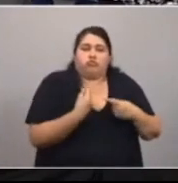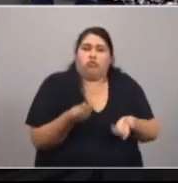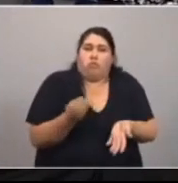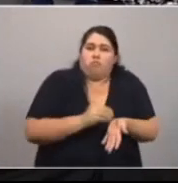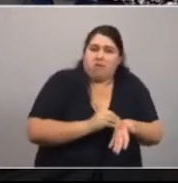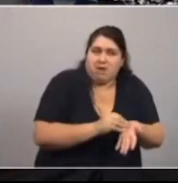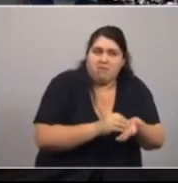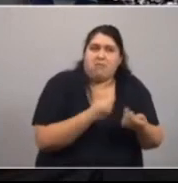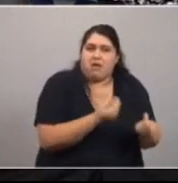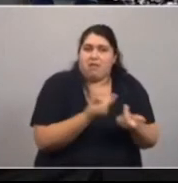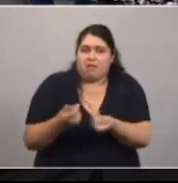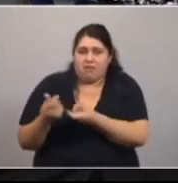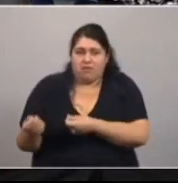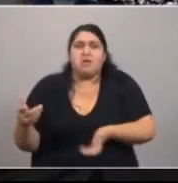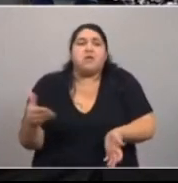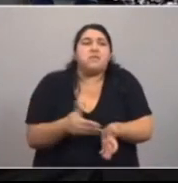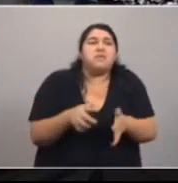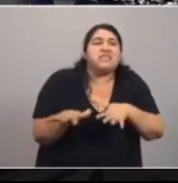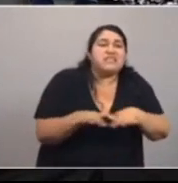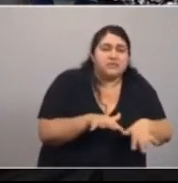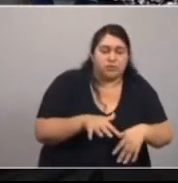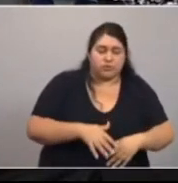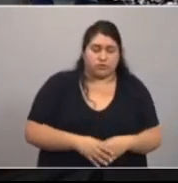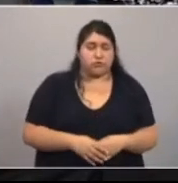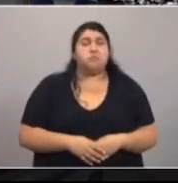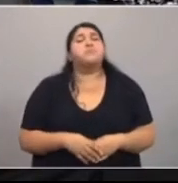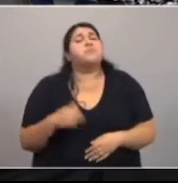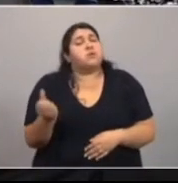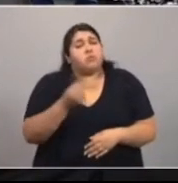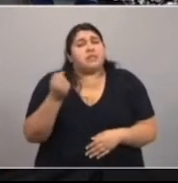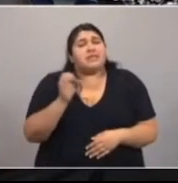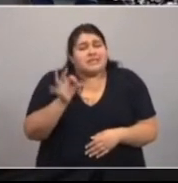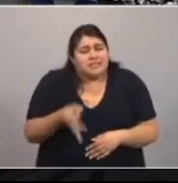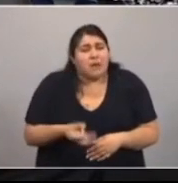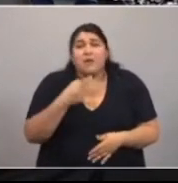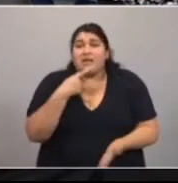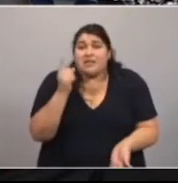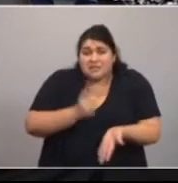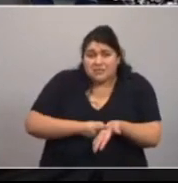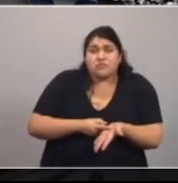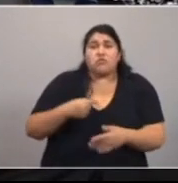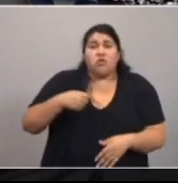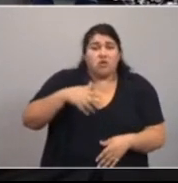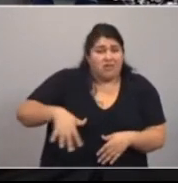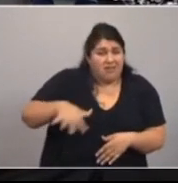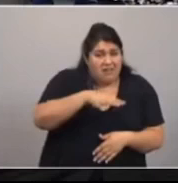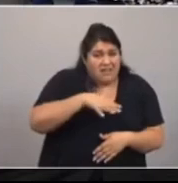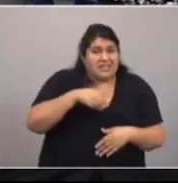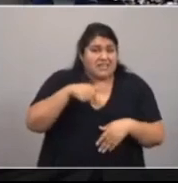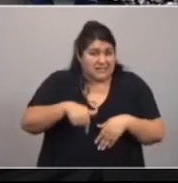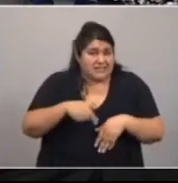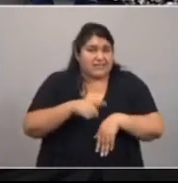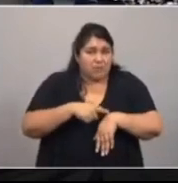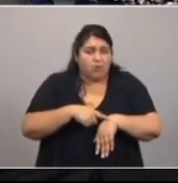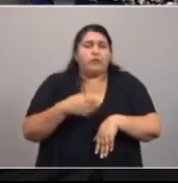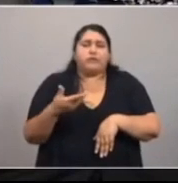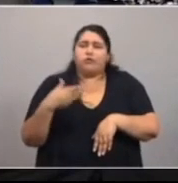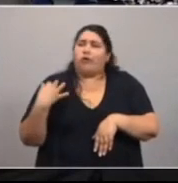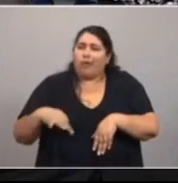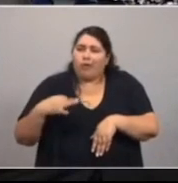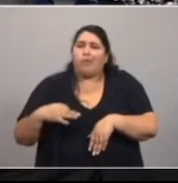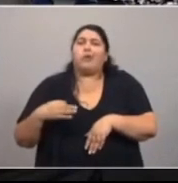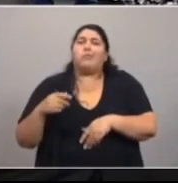en cuenta que este tipo de decisiones en el contexto actual implica invertir recursos públicos en acompañar a quienes han